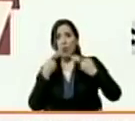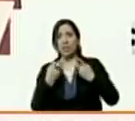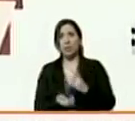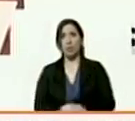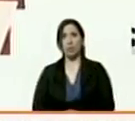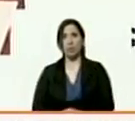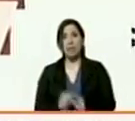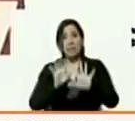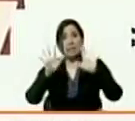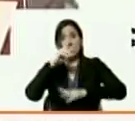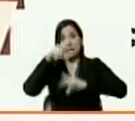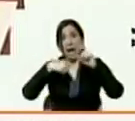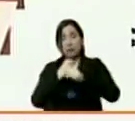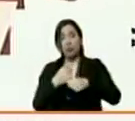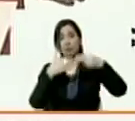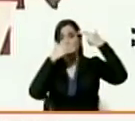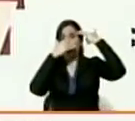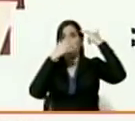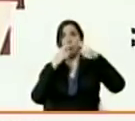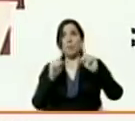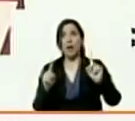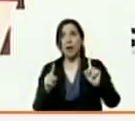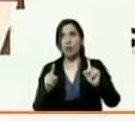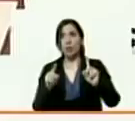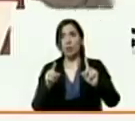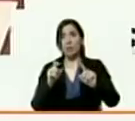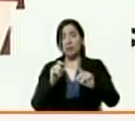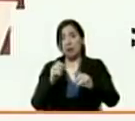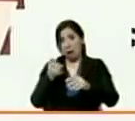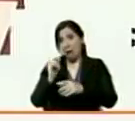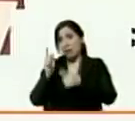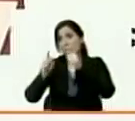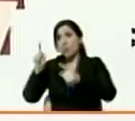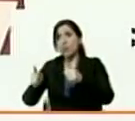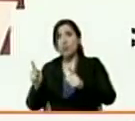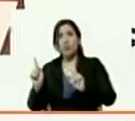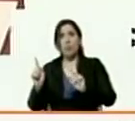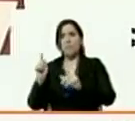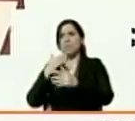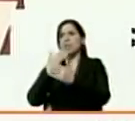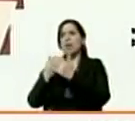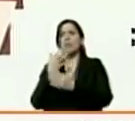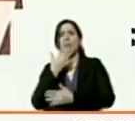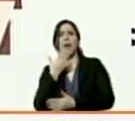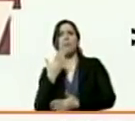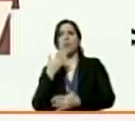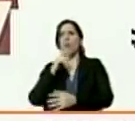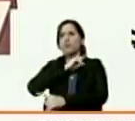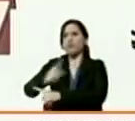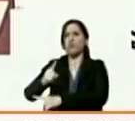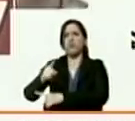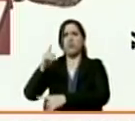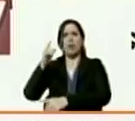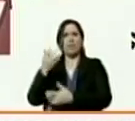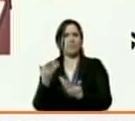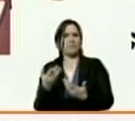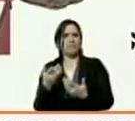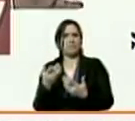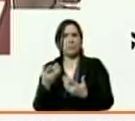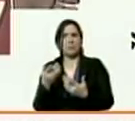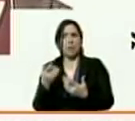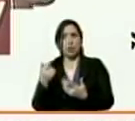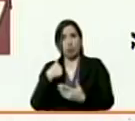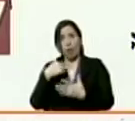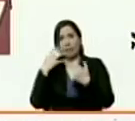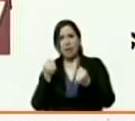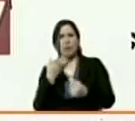15 años secuestrado, por eso pregunto si pusieron la denuncia y había un grupo que estaba pidiendo elecciones internas. Eso es lo que entiendo, que fueron